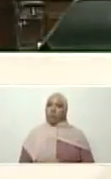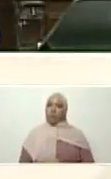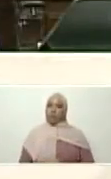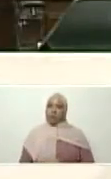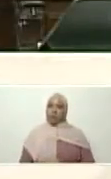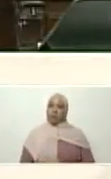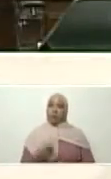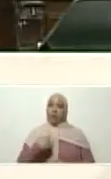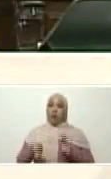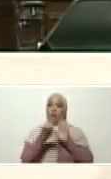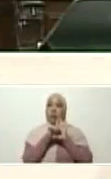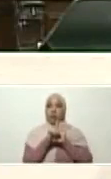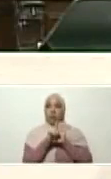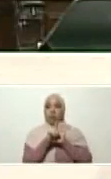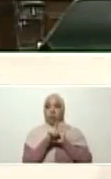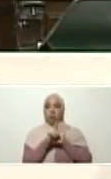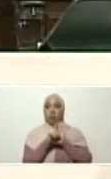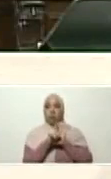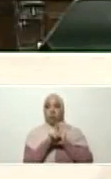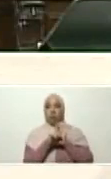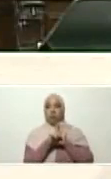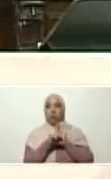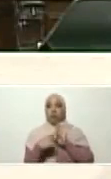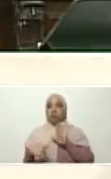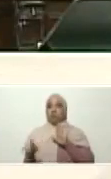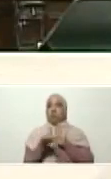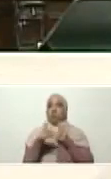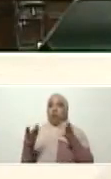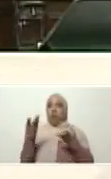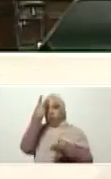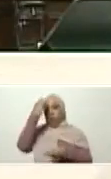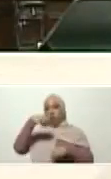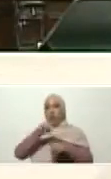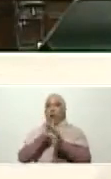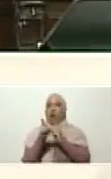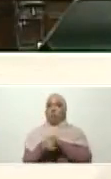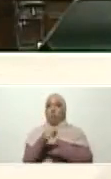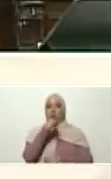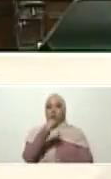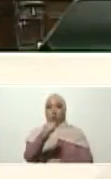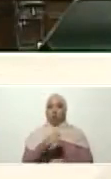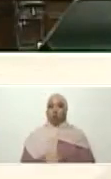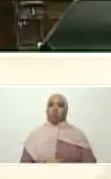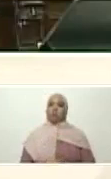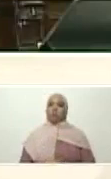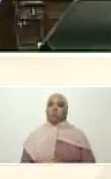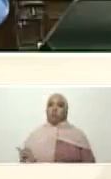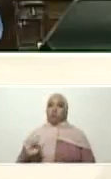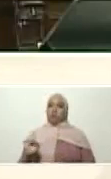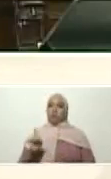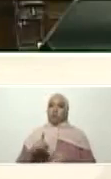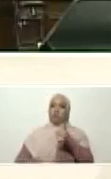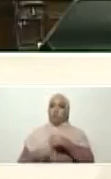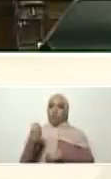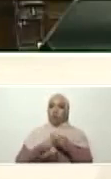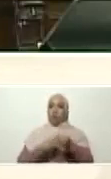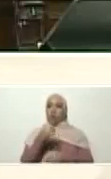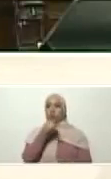y las leyes. Las leyes adaptarlas y cambiarlas en base a la experiencia que tú estás diciendo,